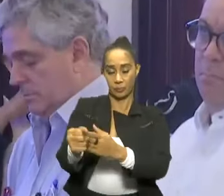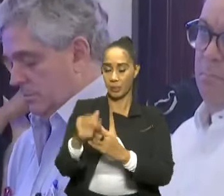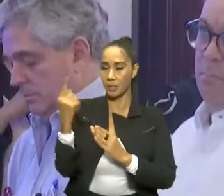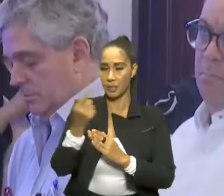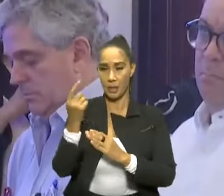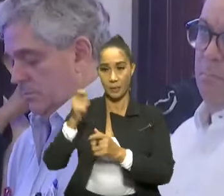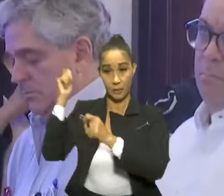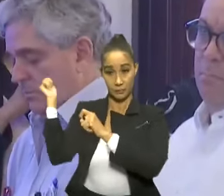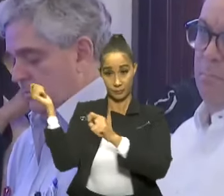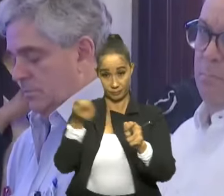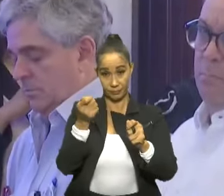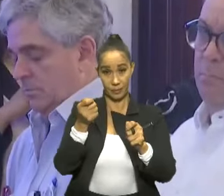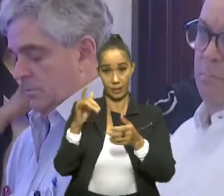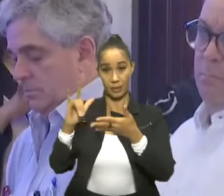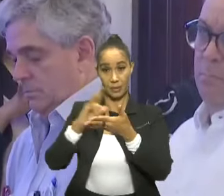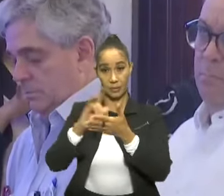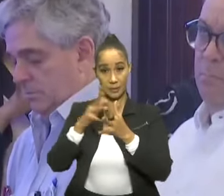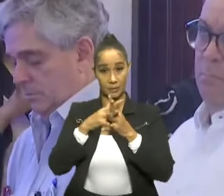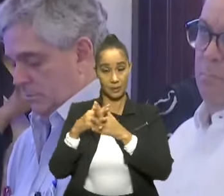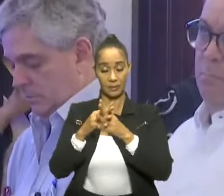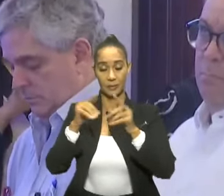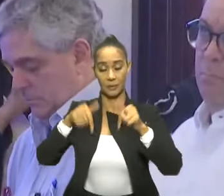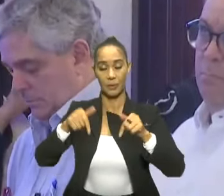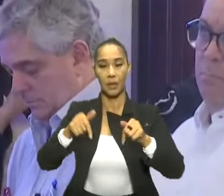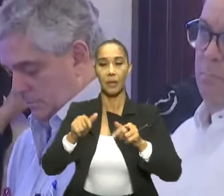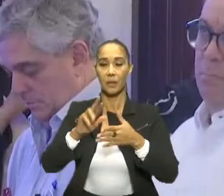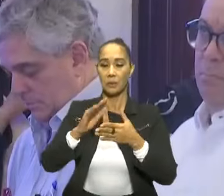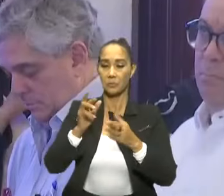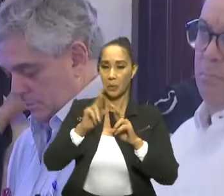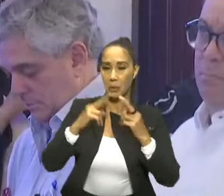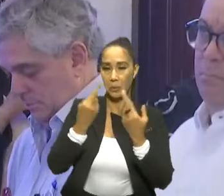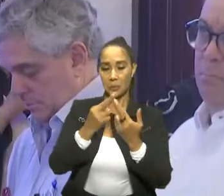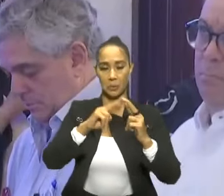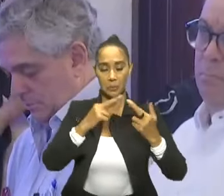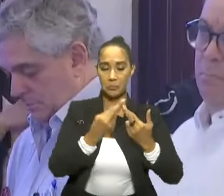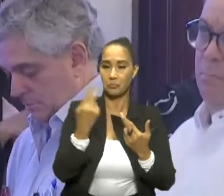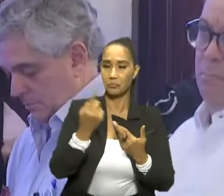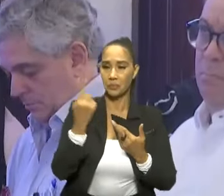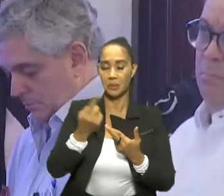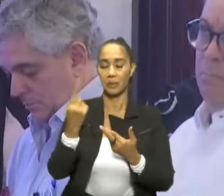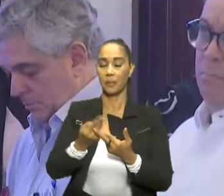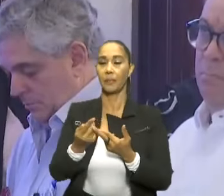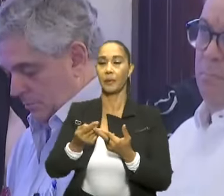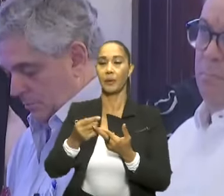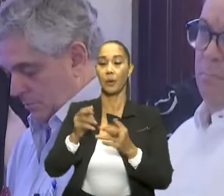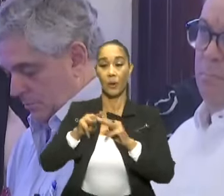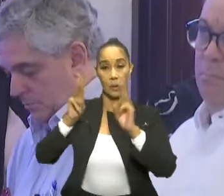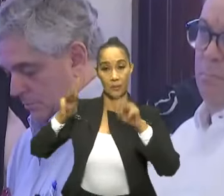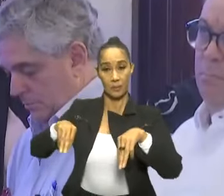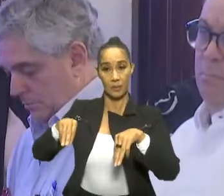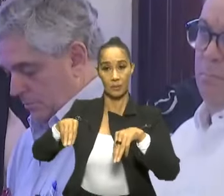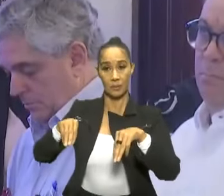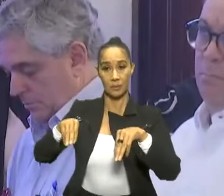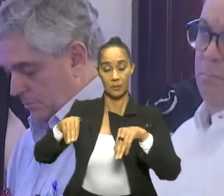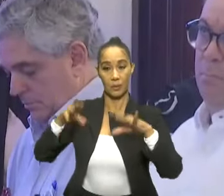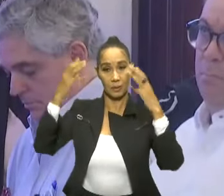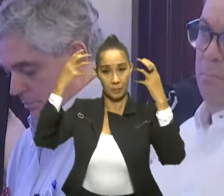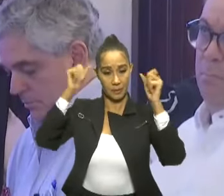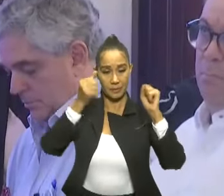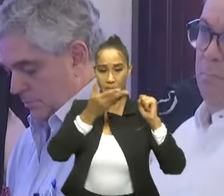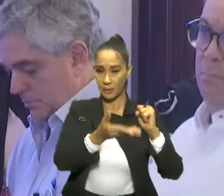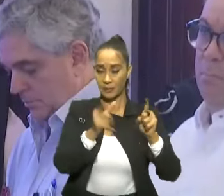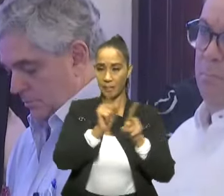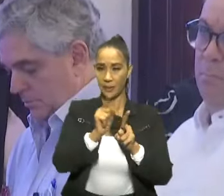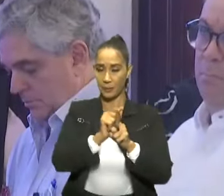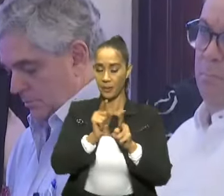con el comisionado de béisbol de los Estados Unidos y aquí tenemos pues reuniones periódicamente con nuestro señor ministro de la presidencia que